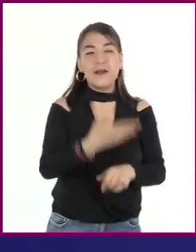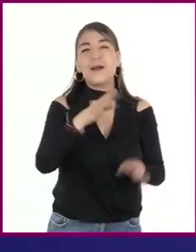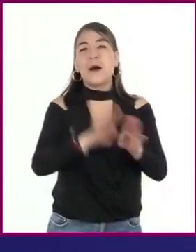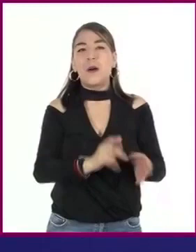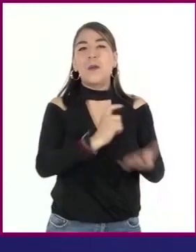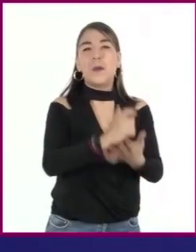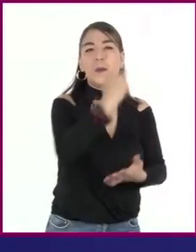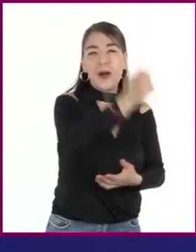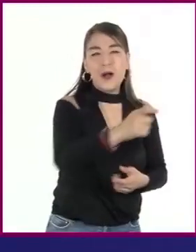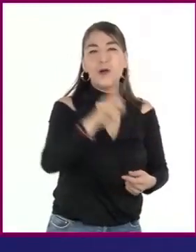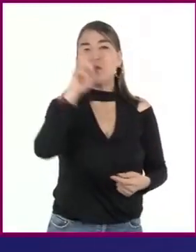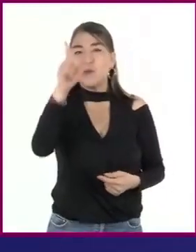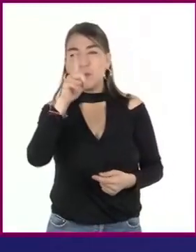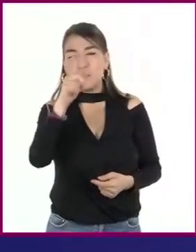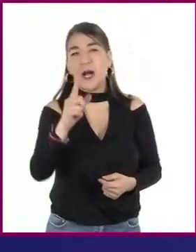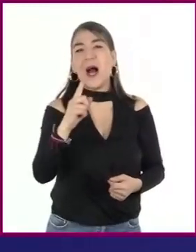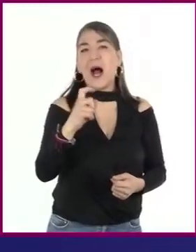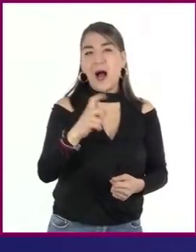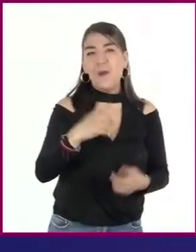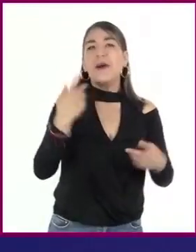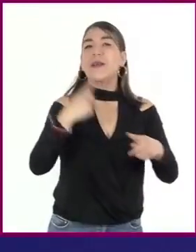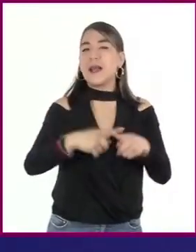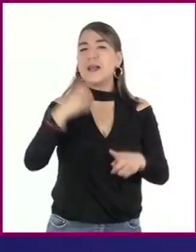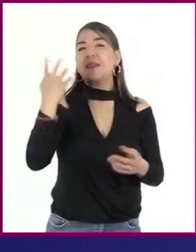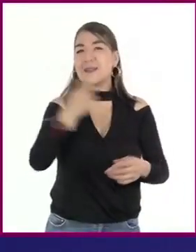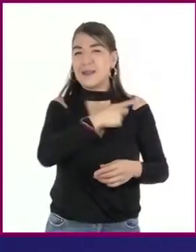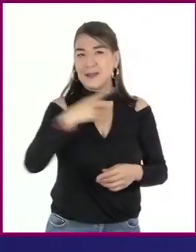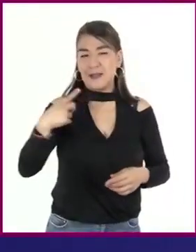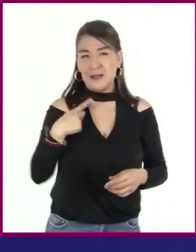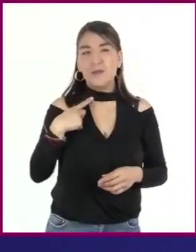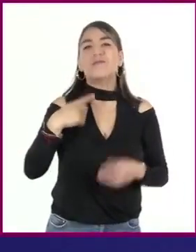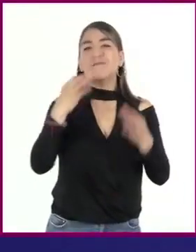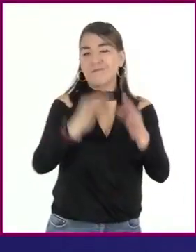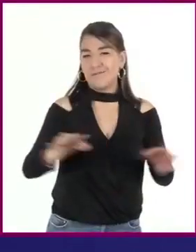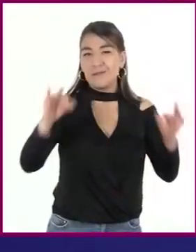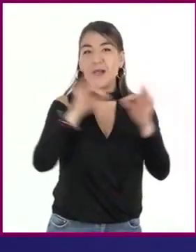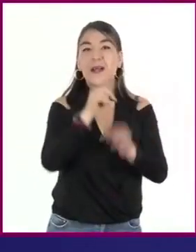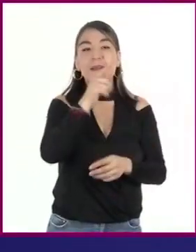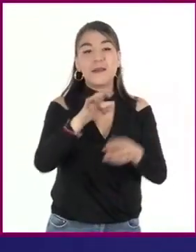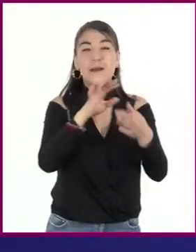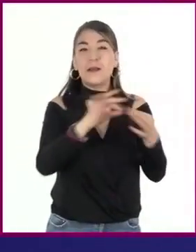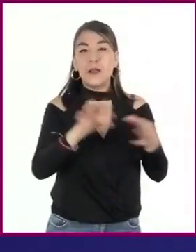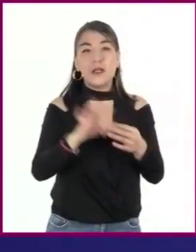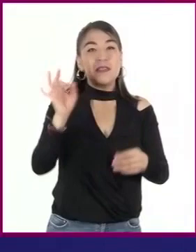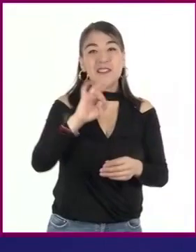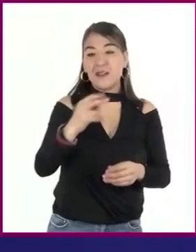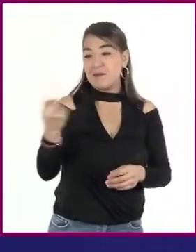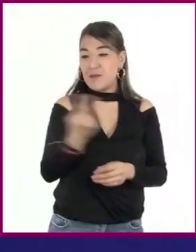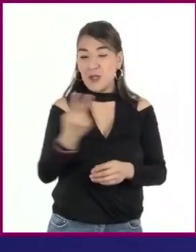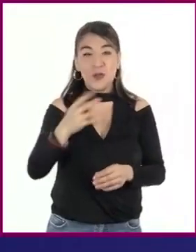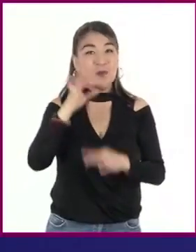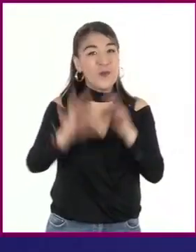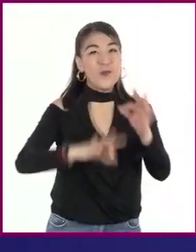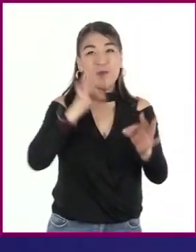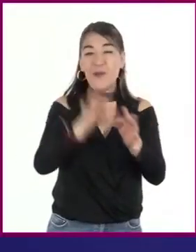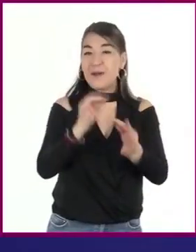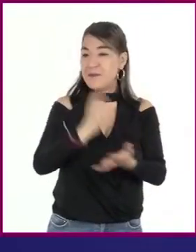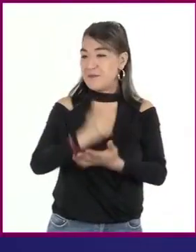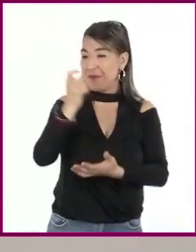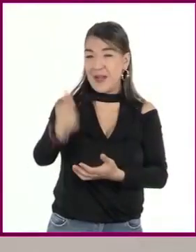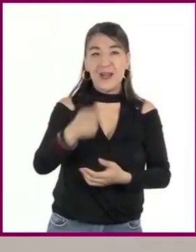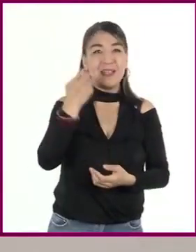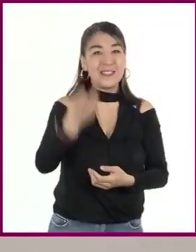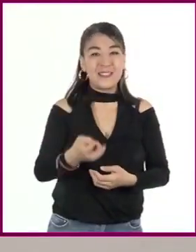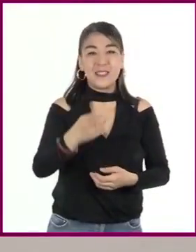servicios como la luz o el agua. Es importante decir que si alguna de las partes no cumple con estas